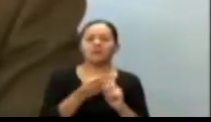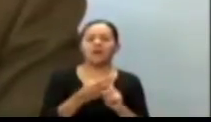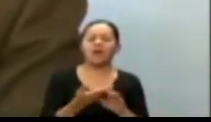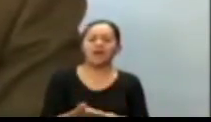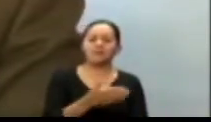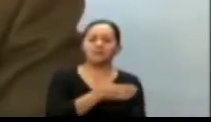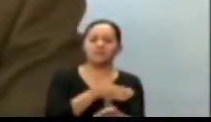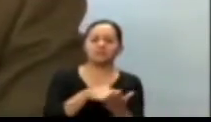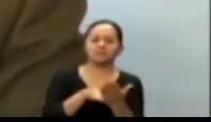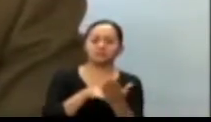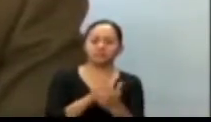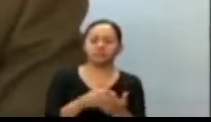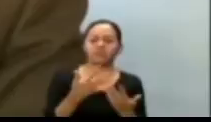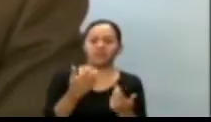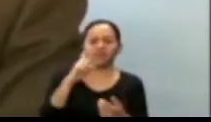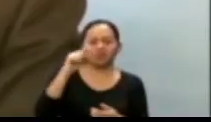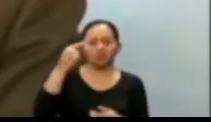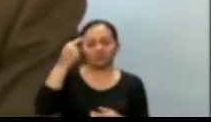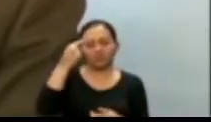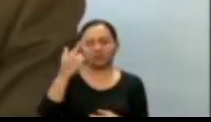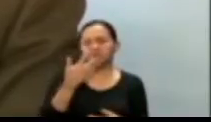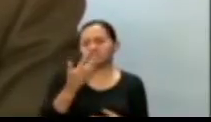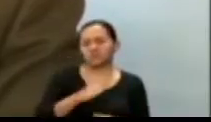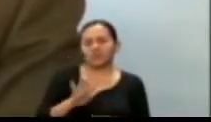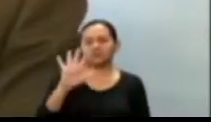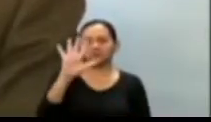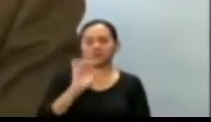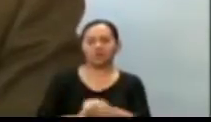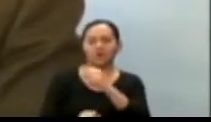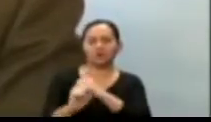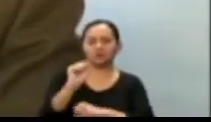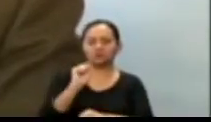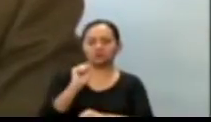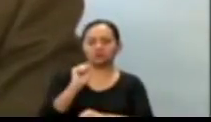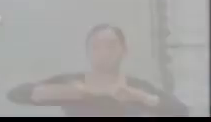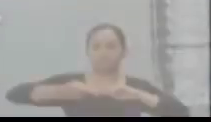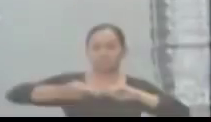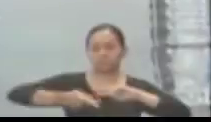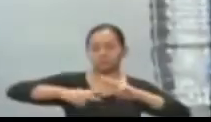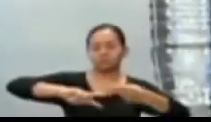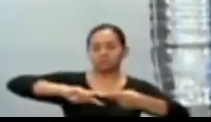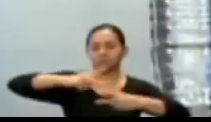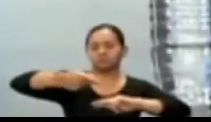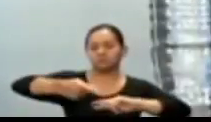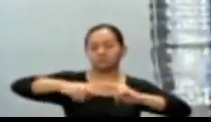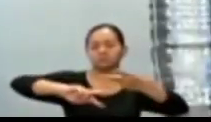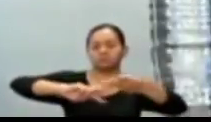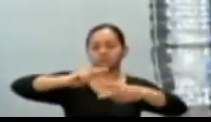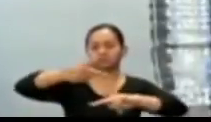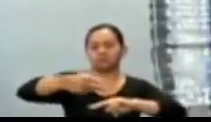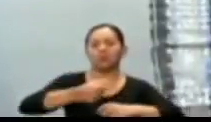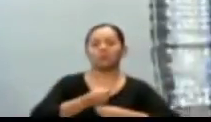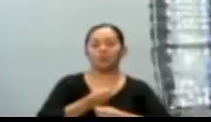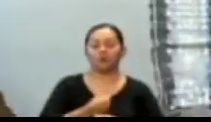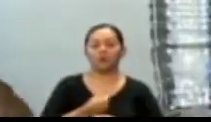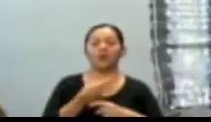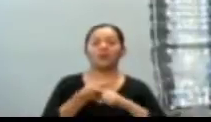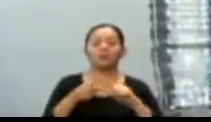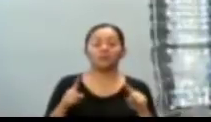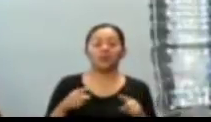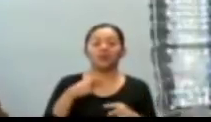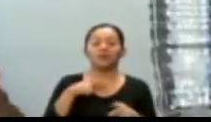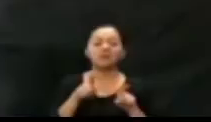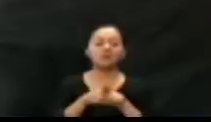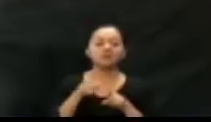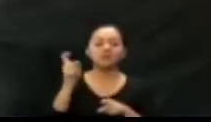se produjo ya ahora hace prácticamente 5 años. Al interior de esta comisión era producto del establecimiento